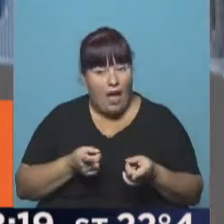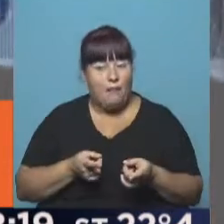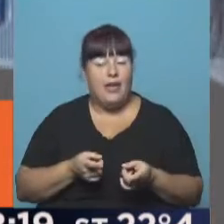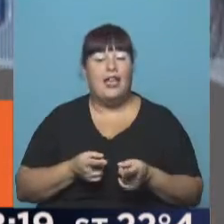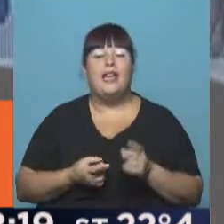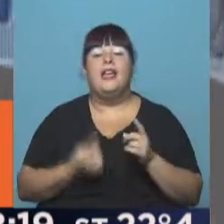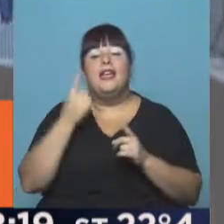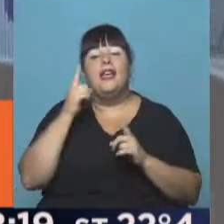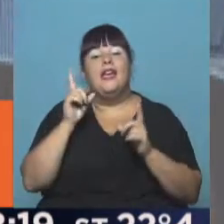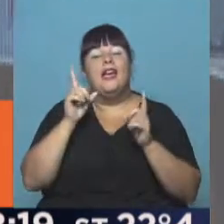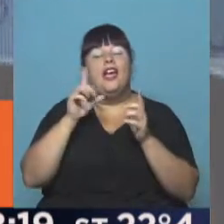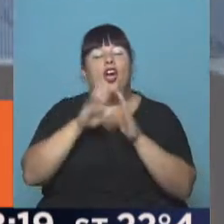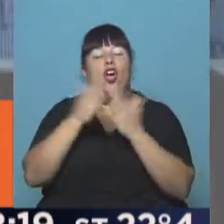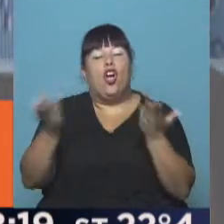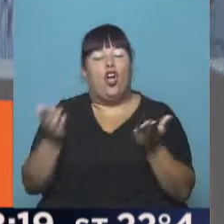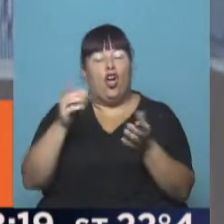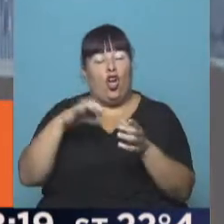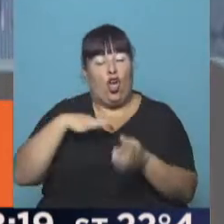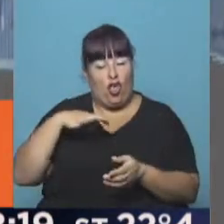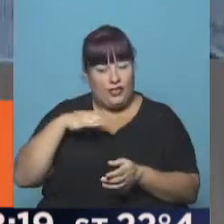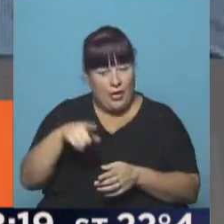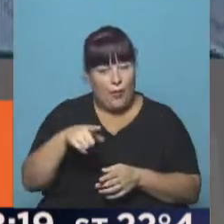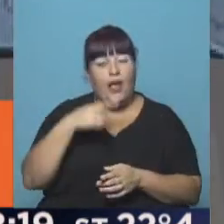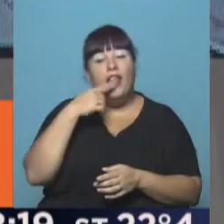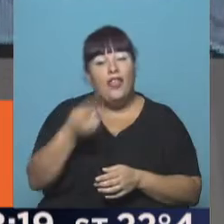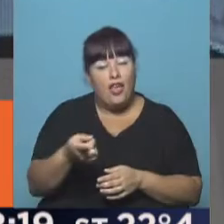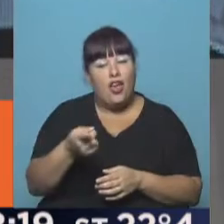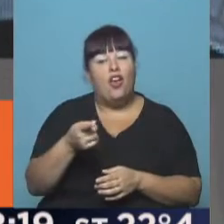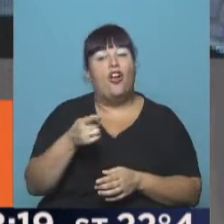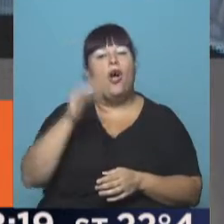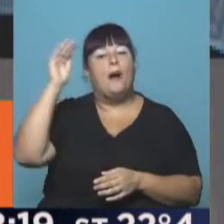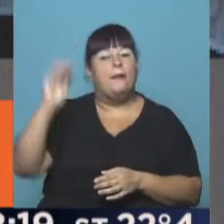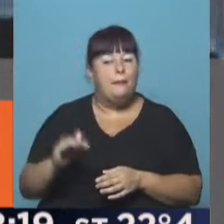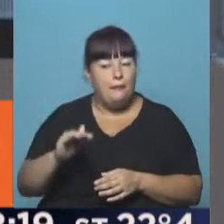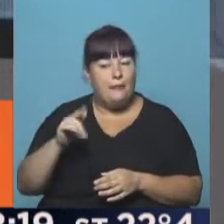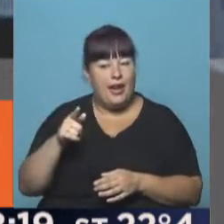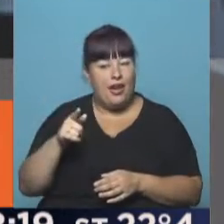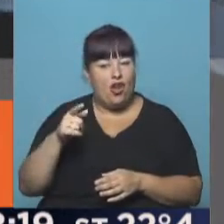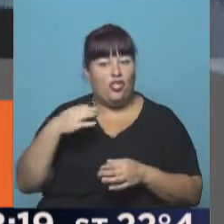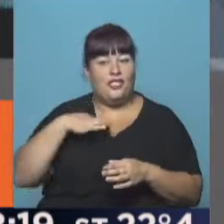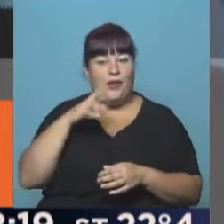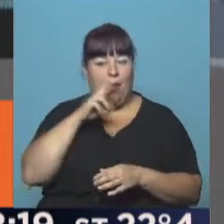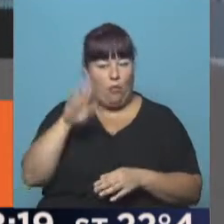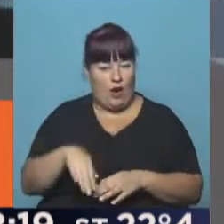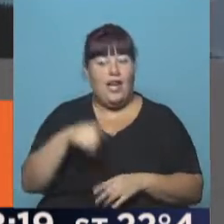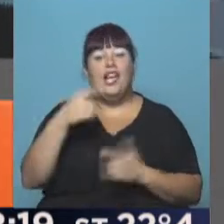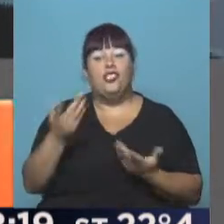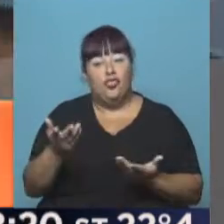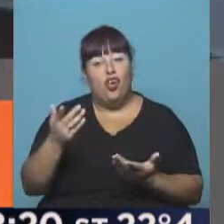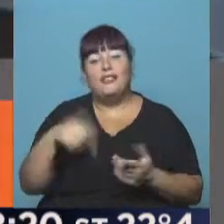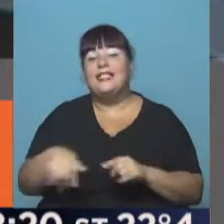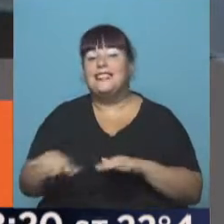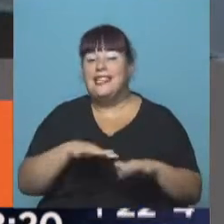los códigos civiles determinaron una disminución civil de las mujeres. Entonces estamos en